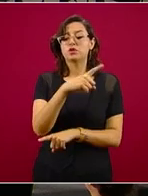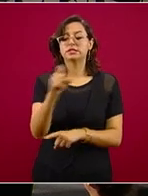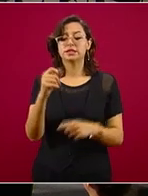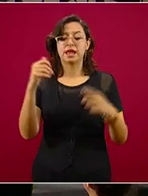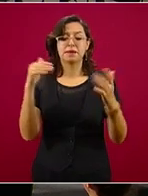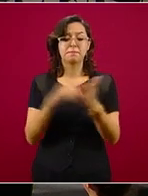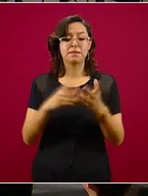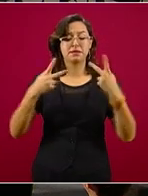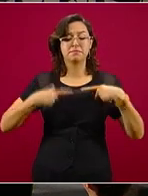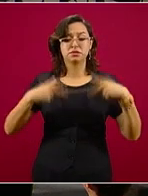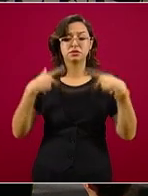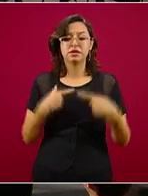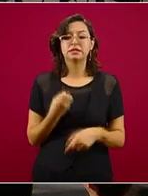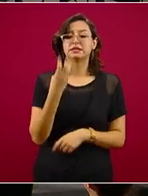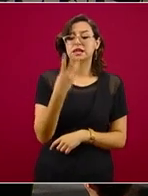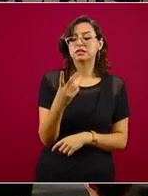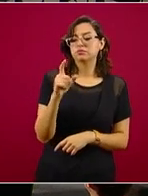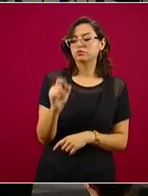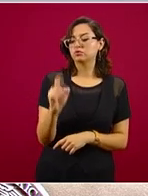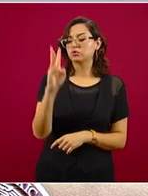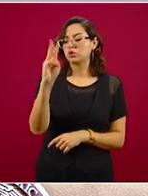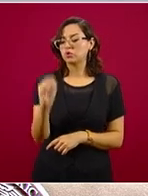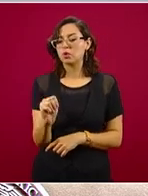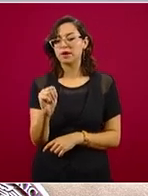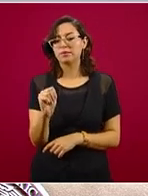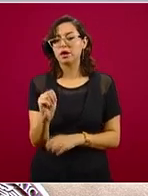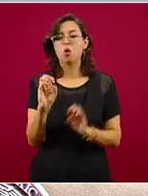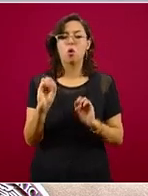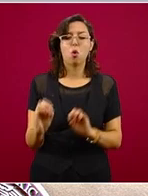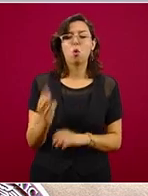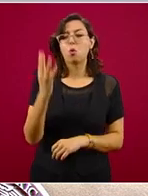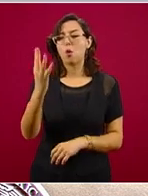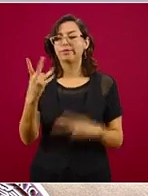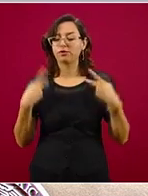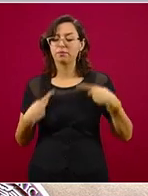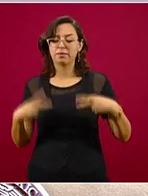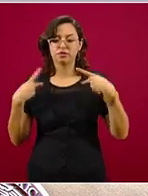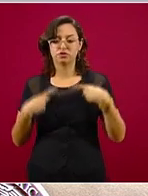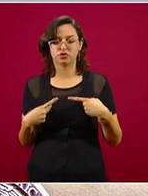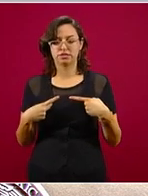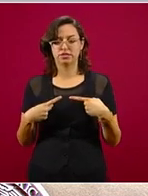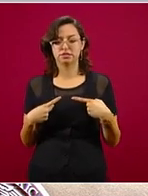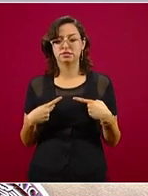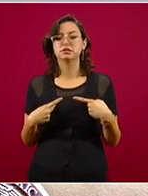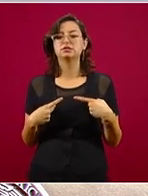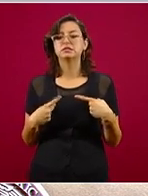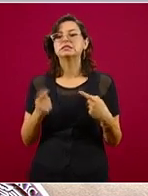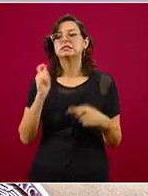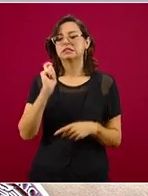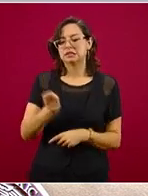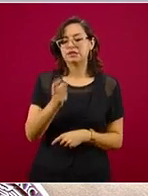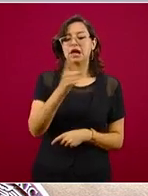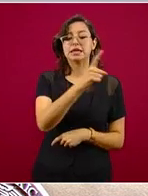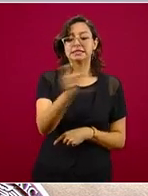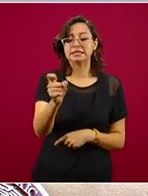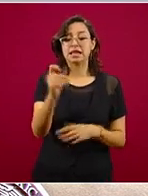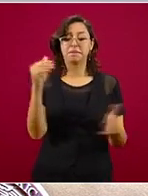por 100.000 habitantes, 3.9, casi 4 personas por cada 100.000 en México en